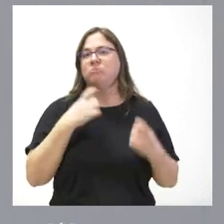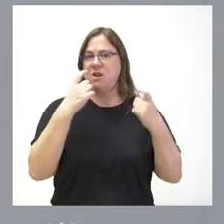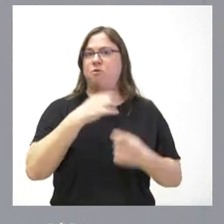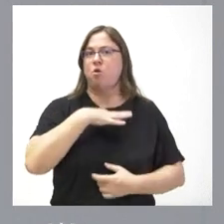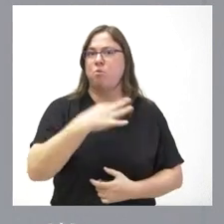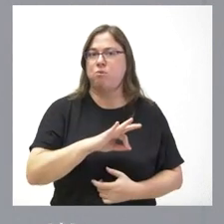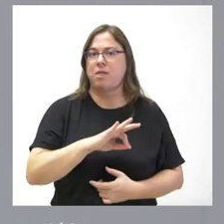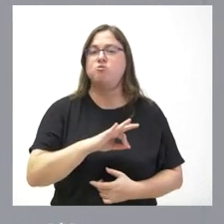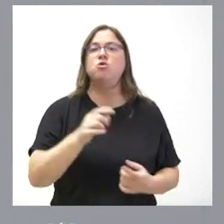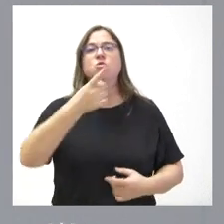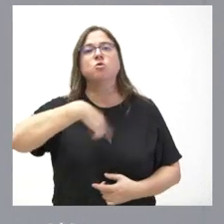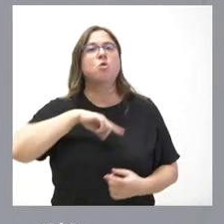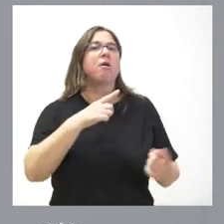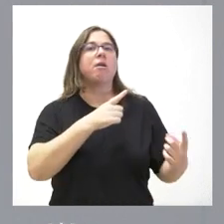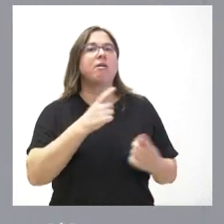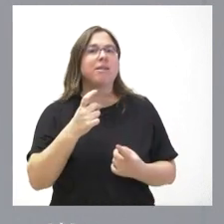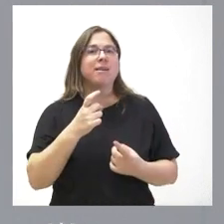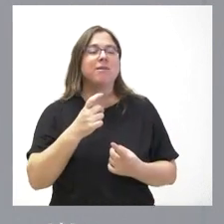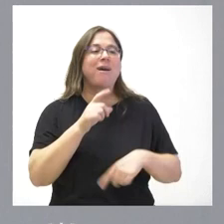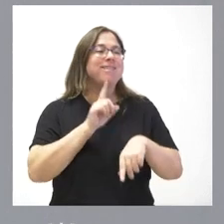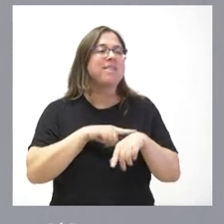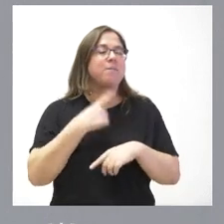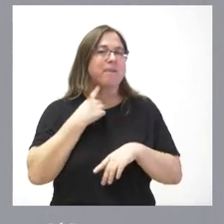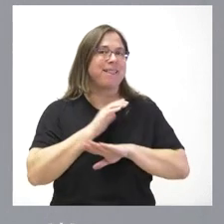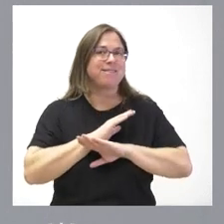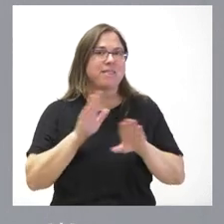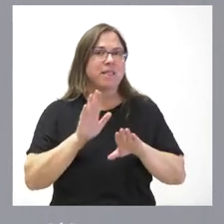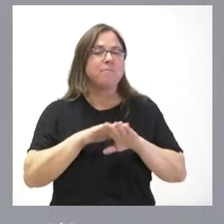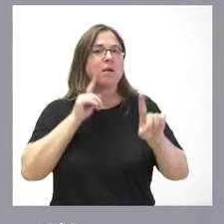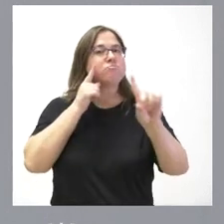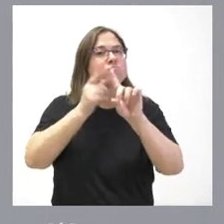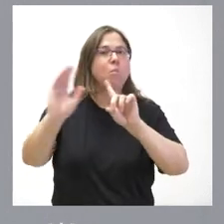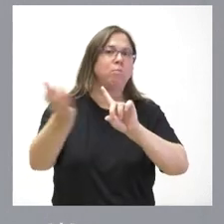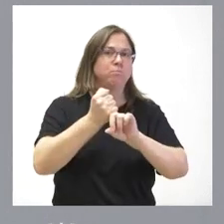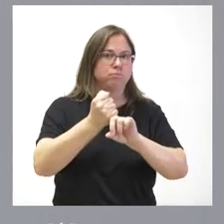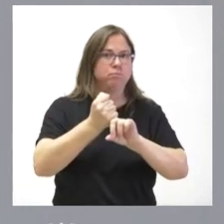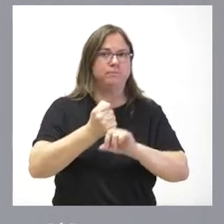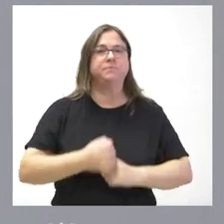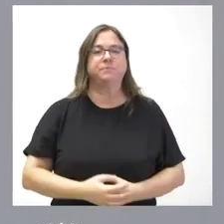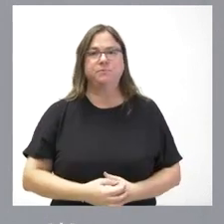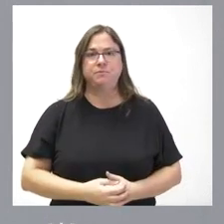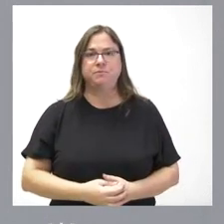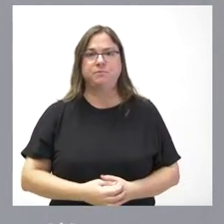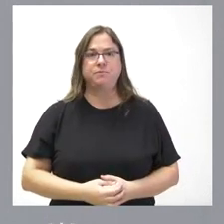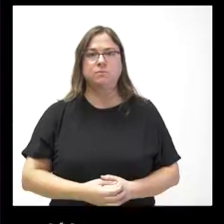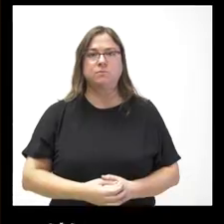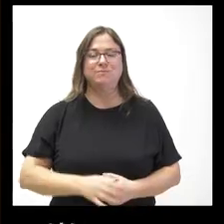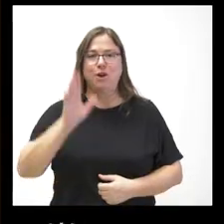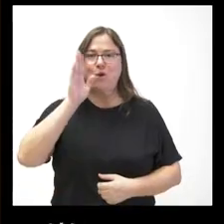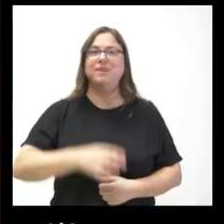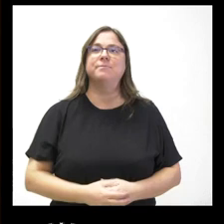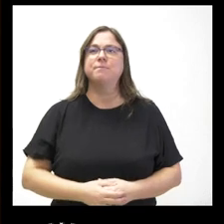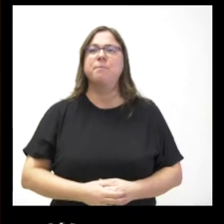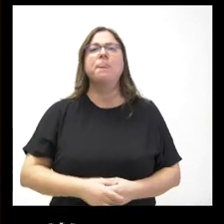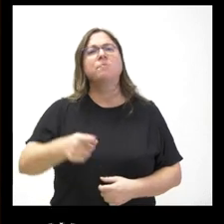vamos a neitar no perder nada de tiempo para conseguir todos los objetivos que nos hemos planteado ante el futuro Hola se